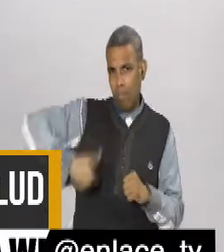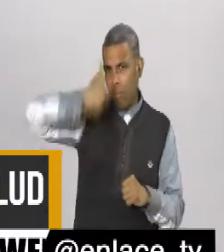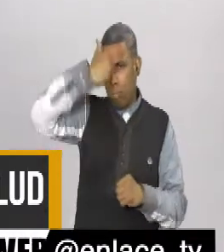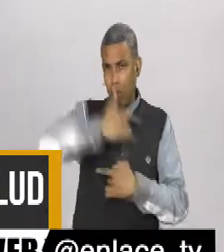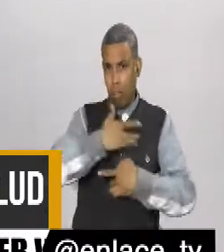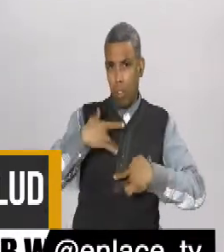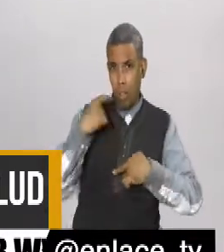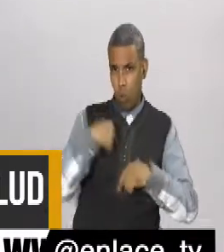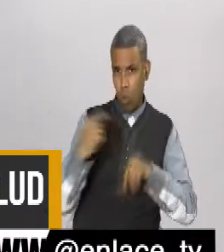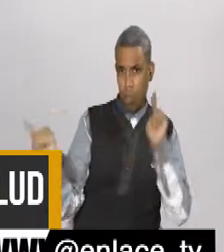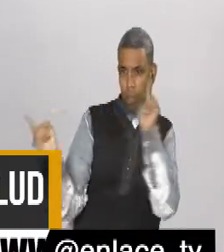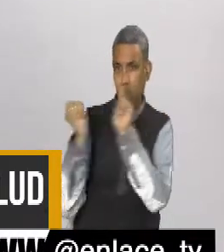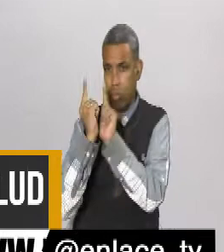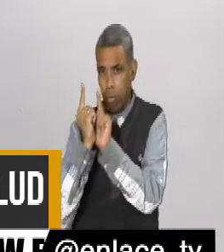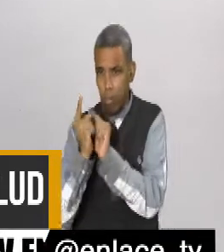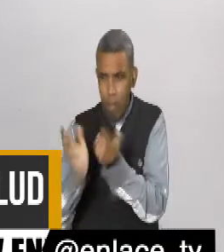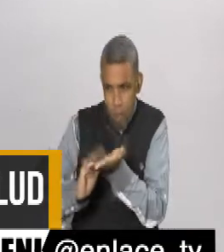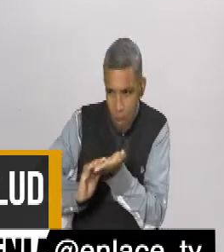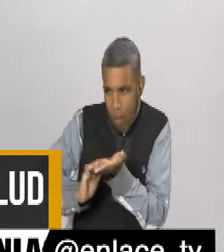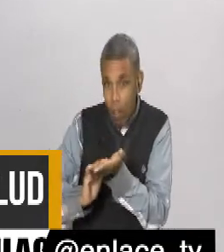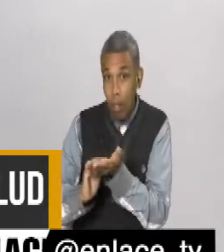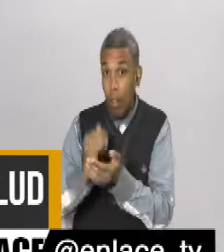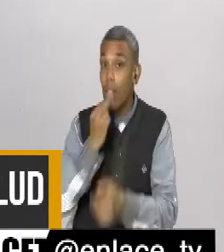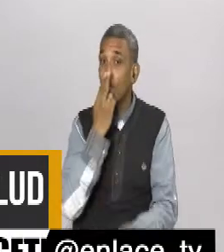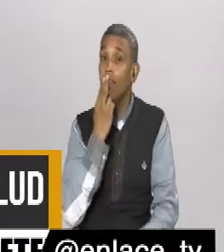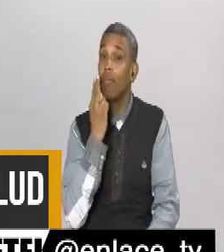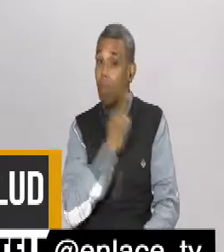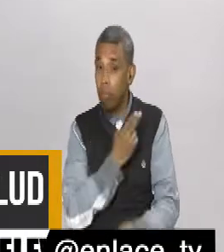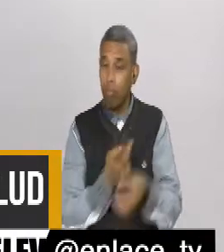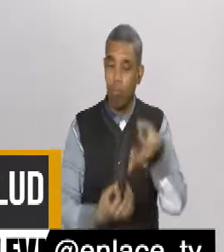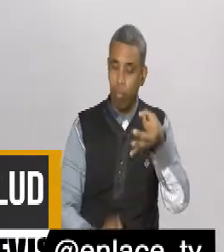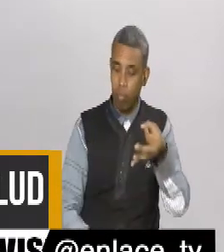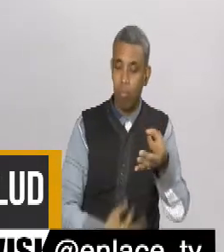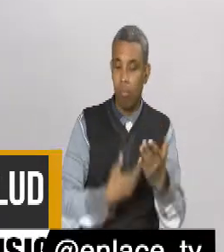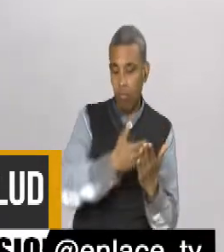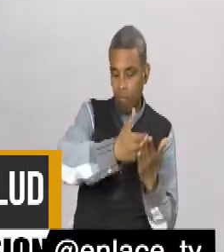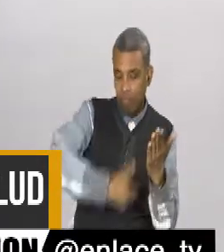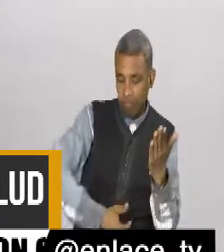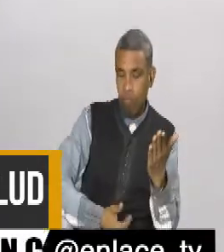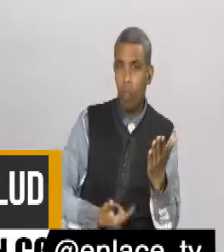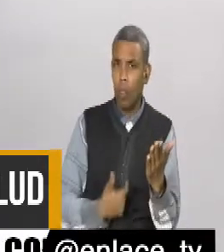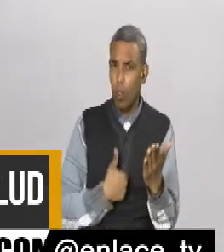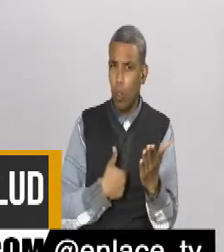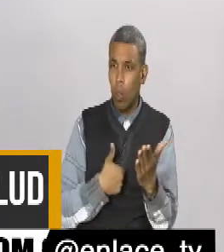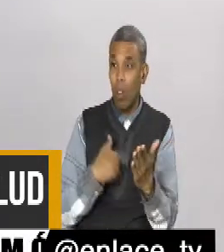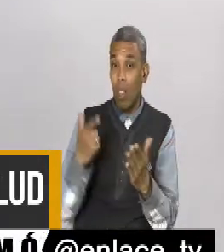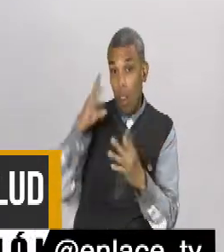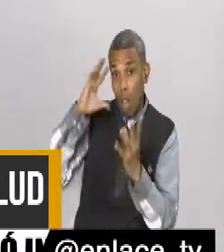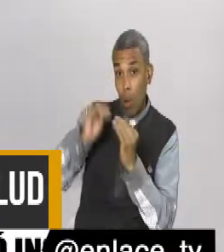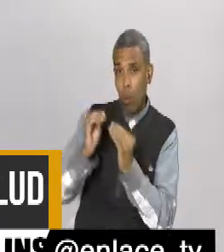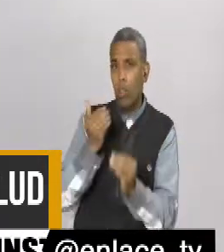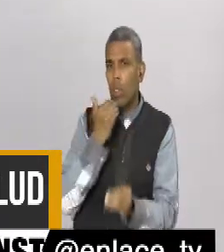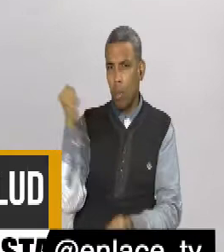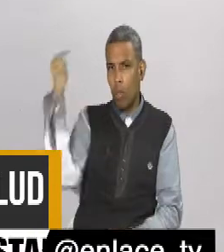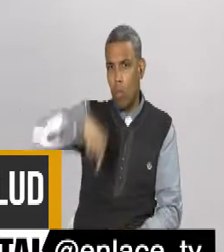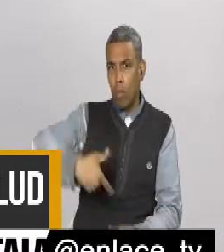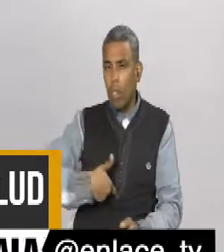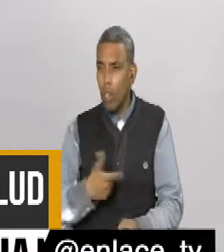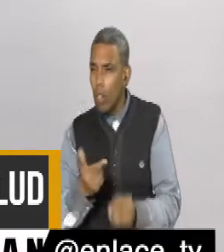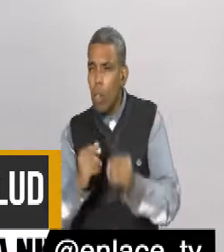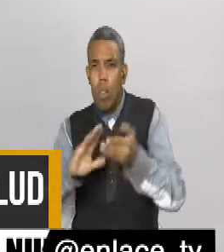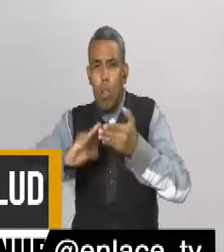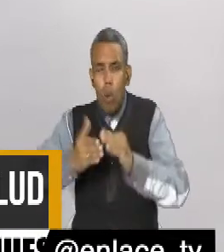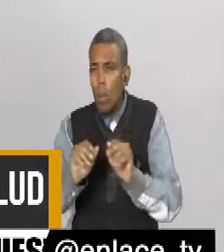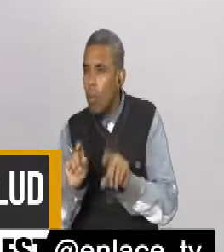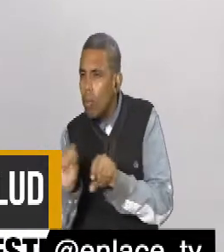hicimos allí unos compromisos y dentro de eso estaba que le reportemos de una forma oportuna y ágil los casos puntuales